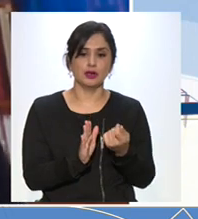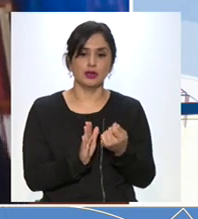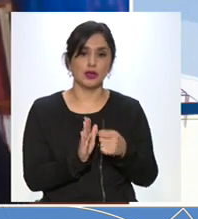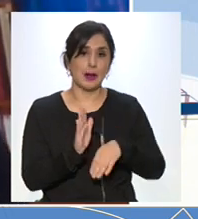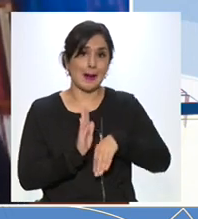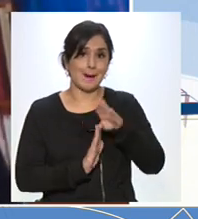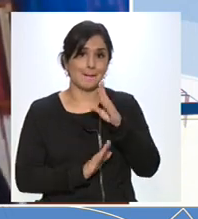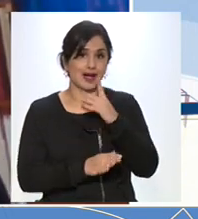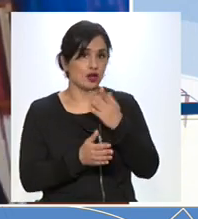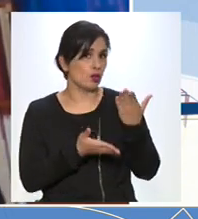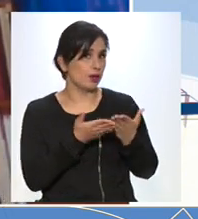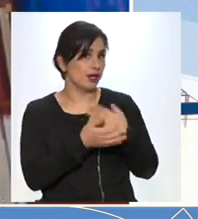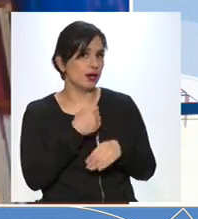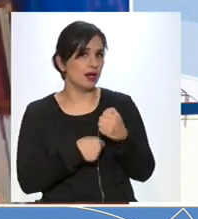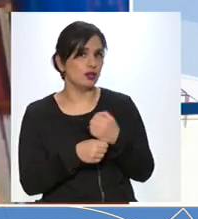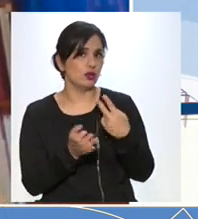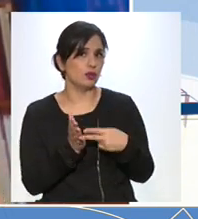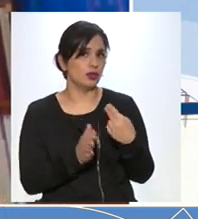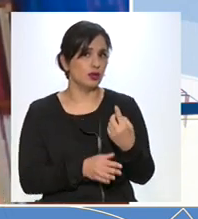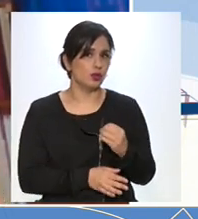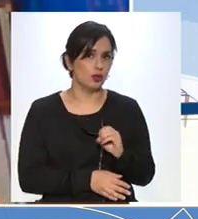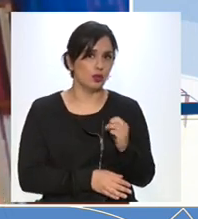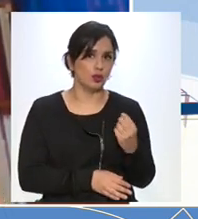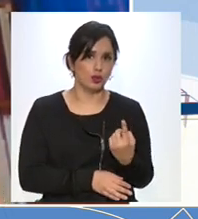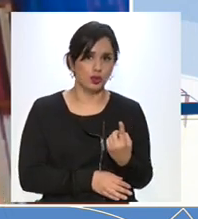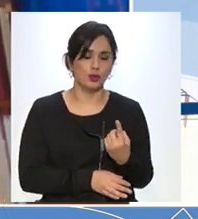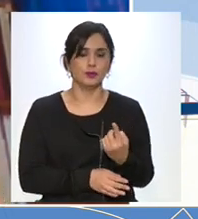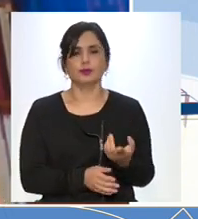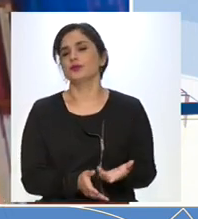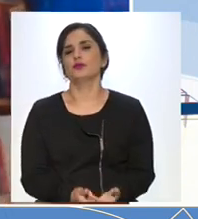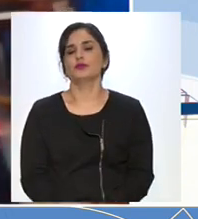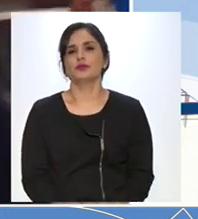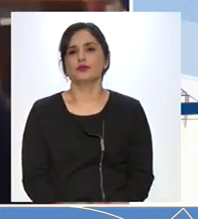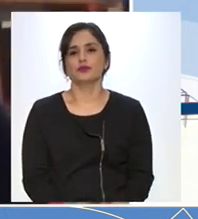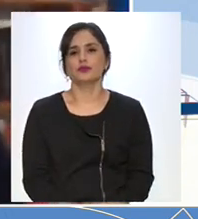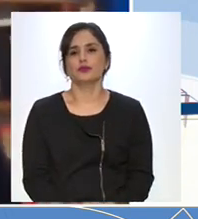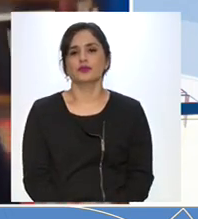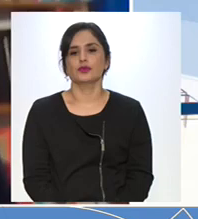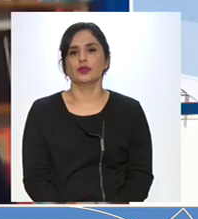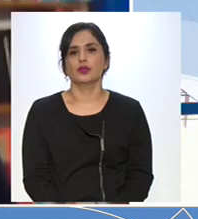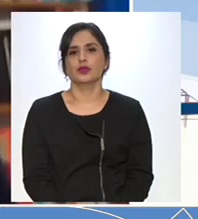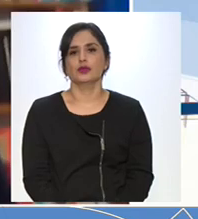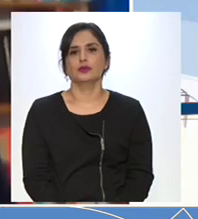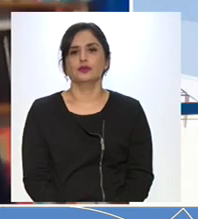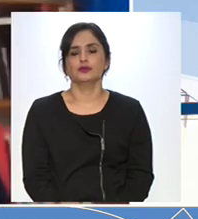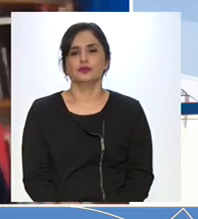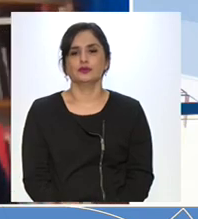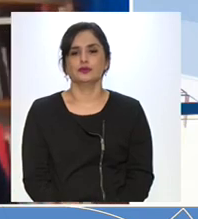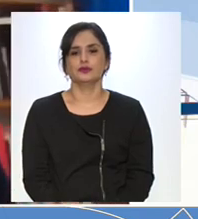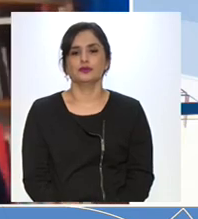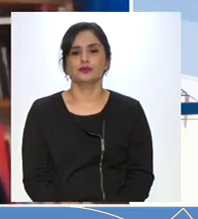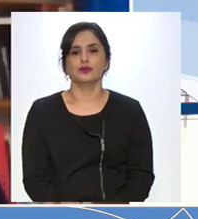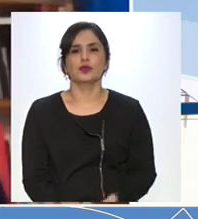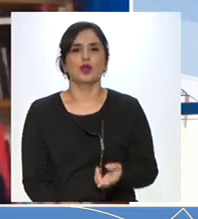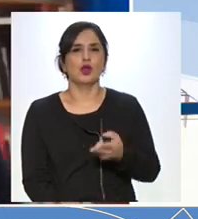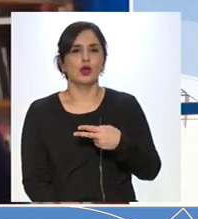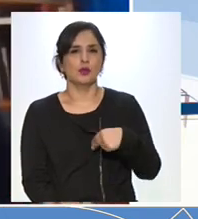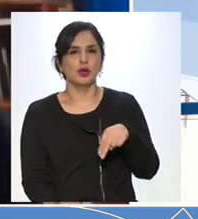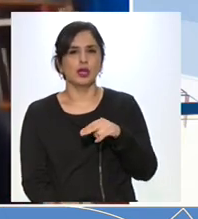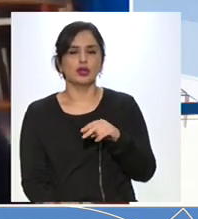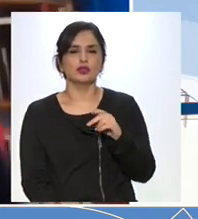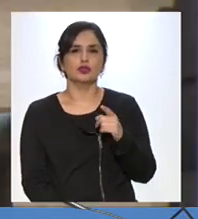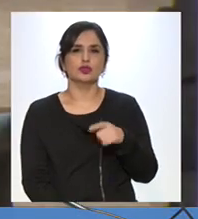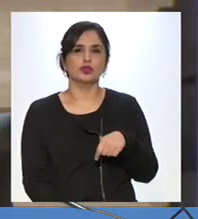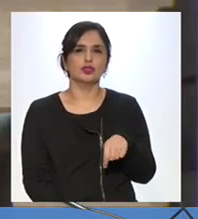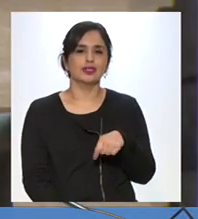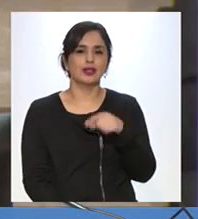el 2001, y para amortiguar el sobrecalentamiento eventual y la presión inflacionaria. Para nosotros, senadores,